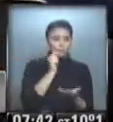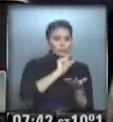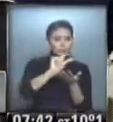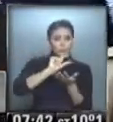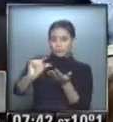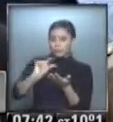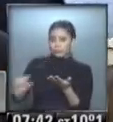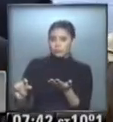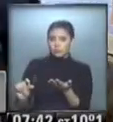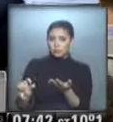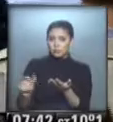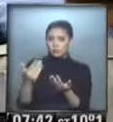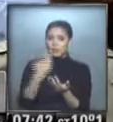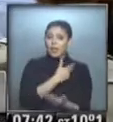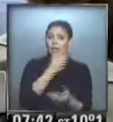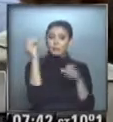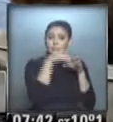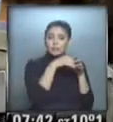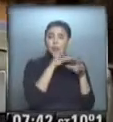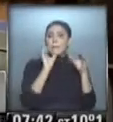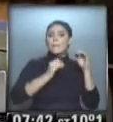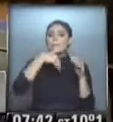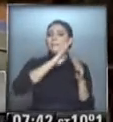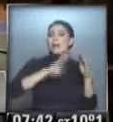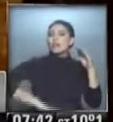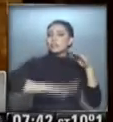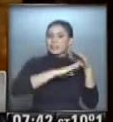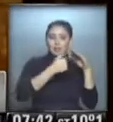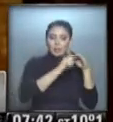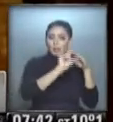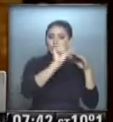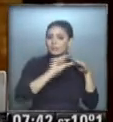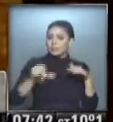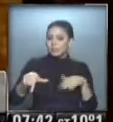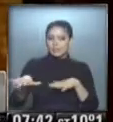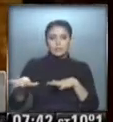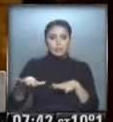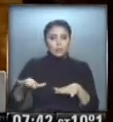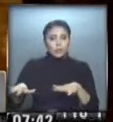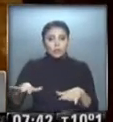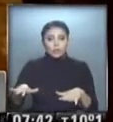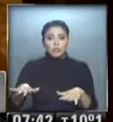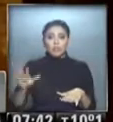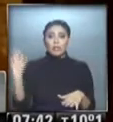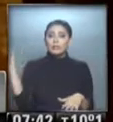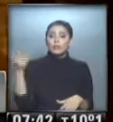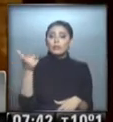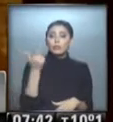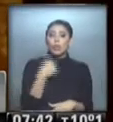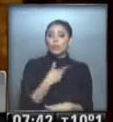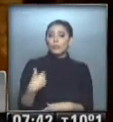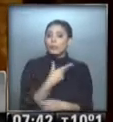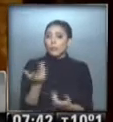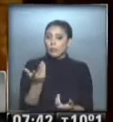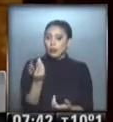con fondos del sistema previsional o del banco central a una situación donde las cuentas públicas de acuerdo a lo que él